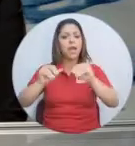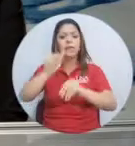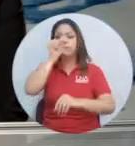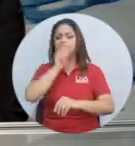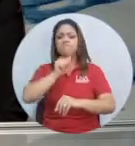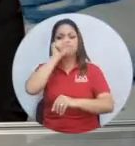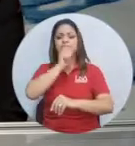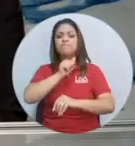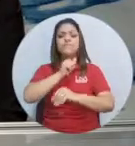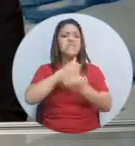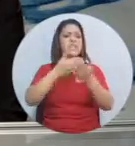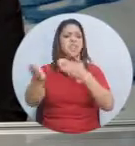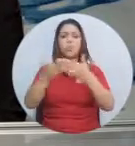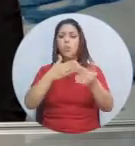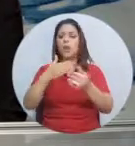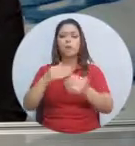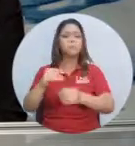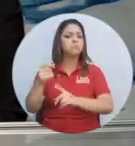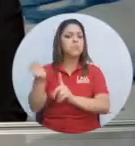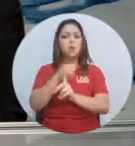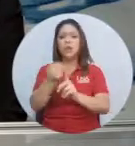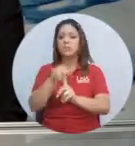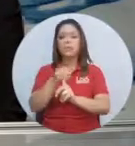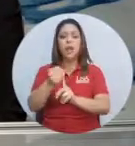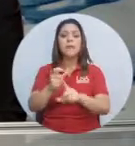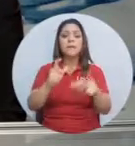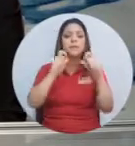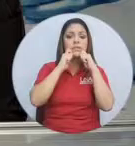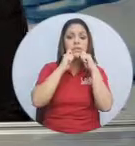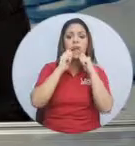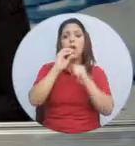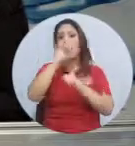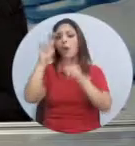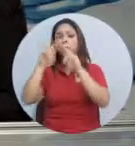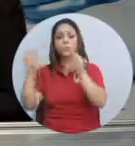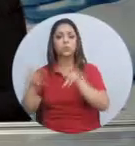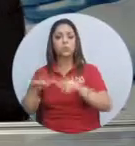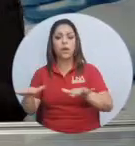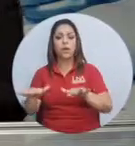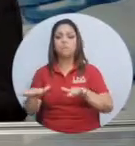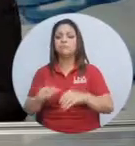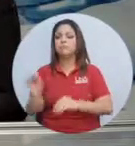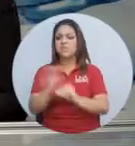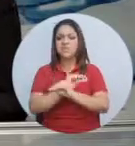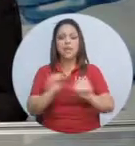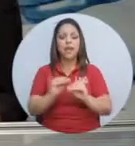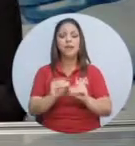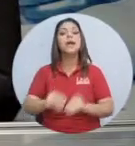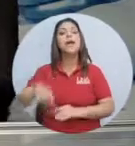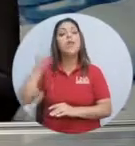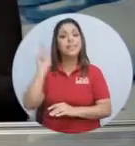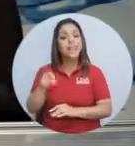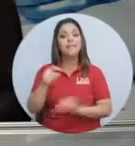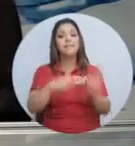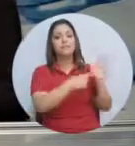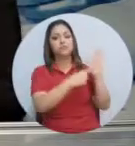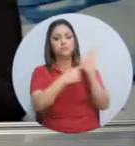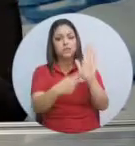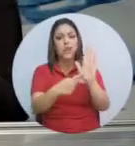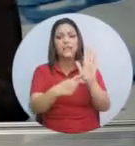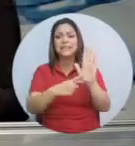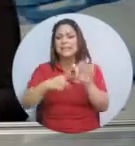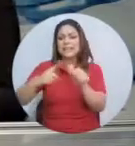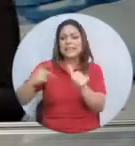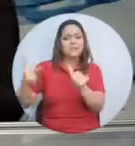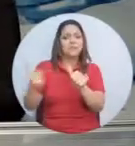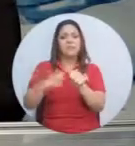tolerancia a cualquier tipo de violencia, sea presencial o sea virtual. Tienen que estar como fondo de pantalla, tienen que estar dentro del